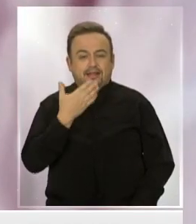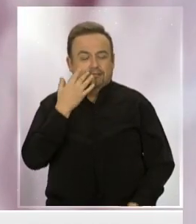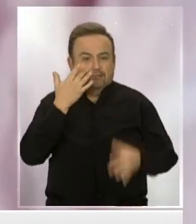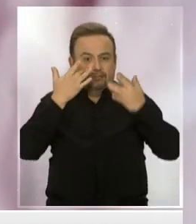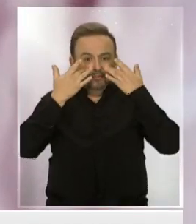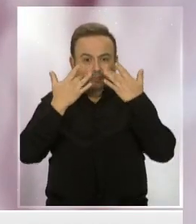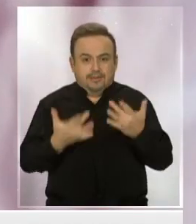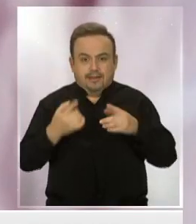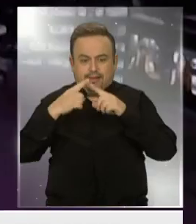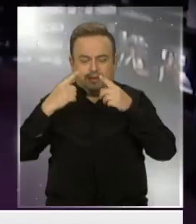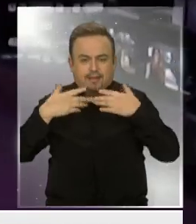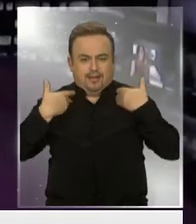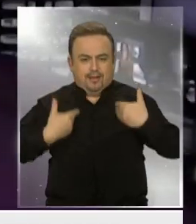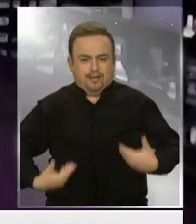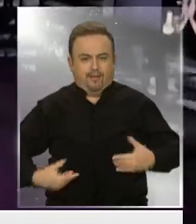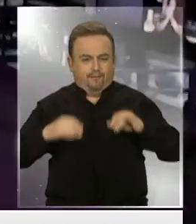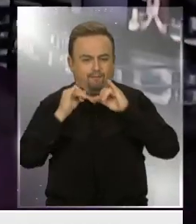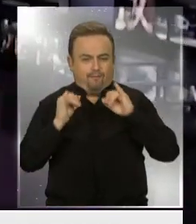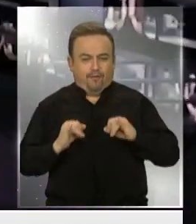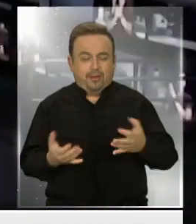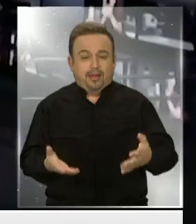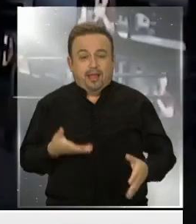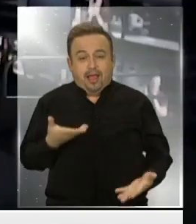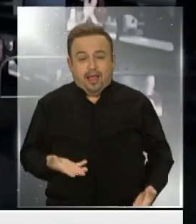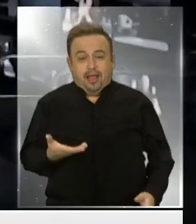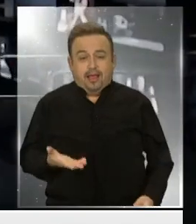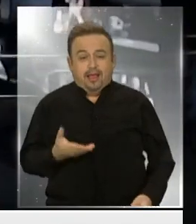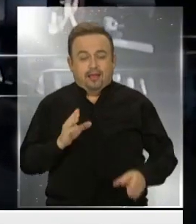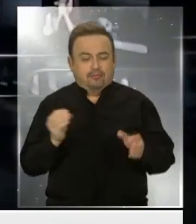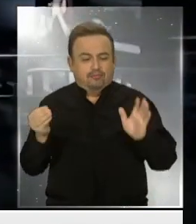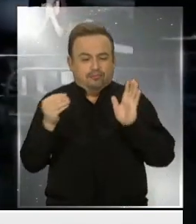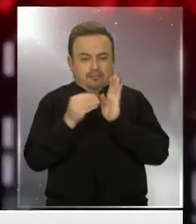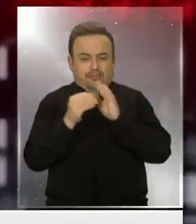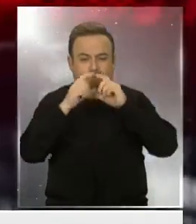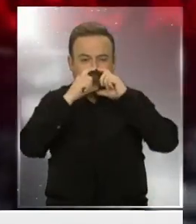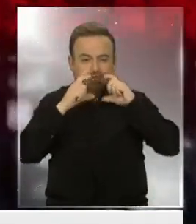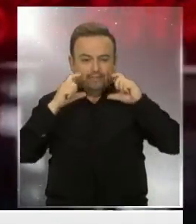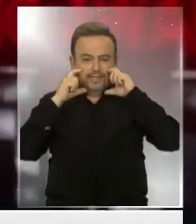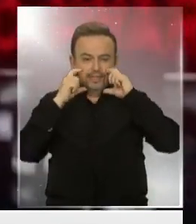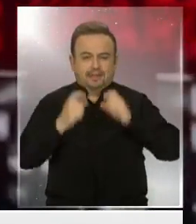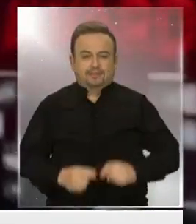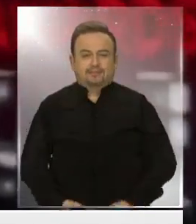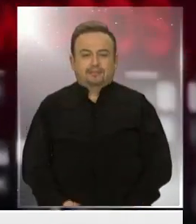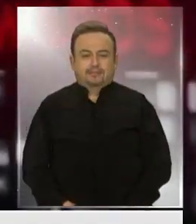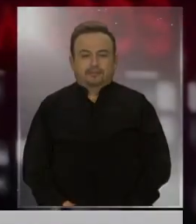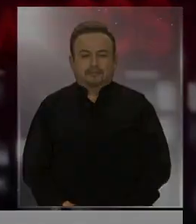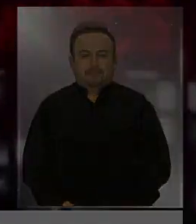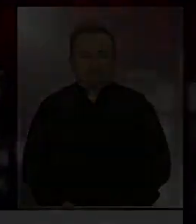impresionar con su extravagante estilo que ahora incorpora la esencial mascarilla.